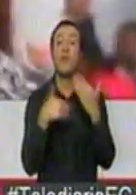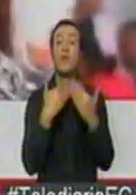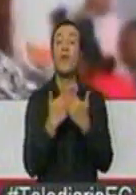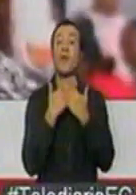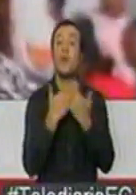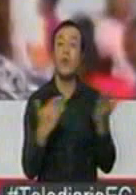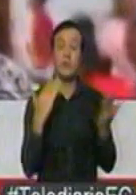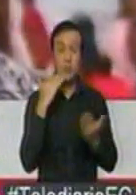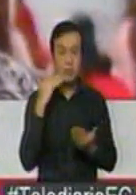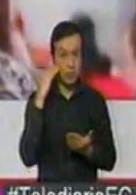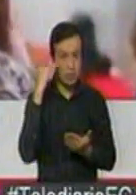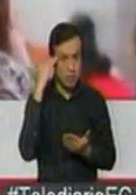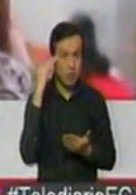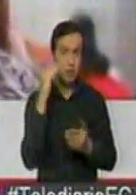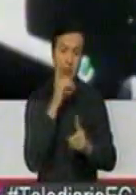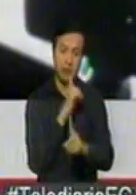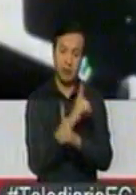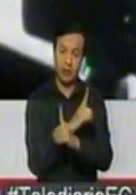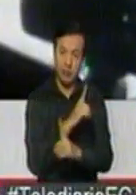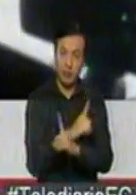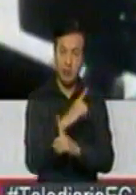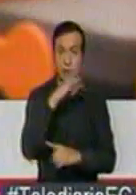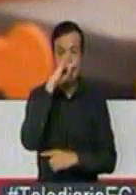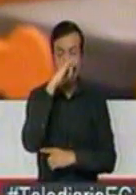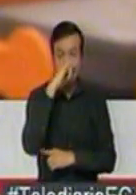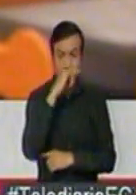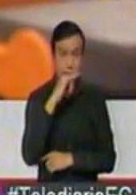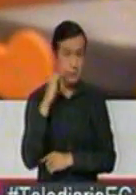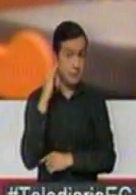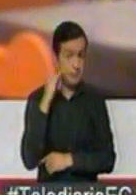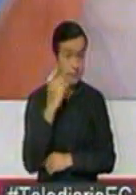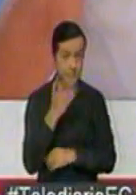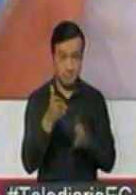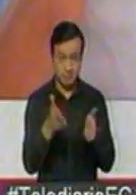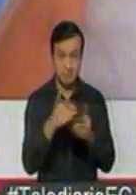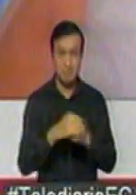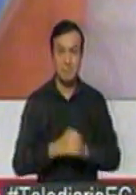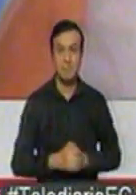tercera edad, discapacidad, niños.